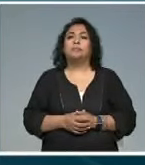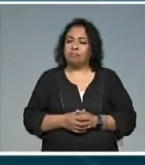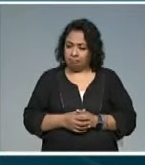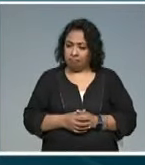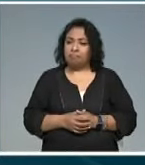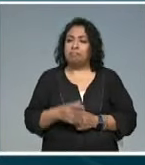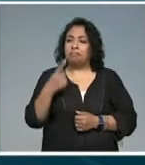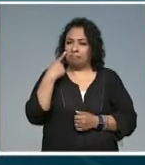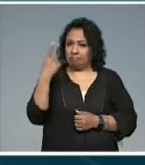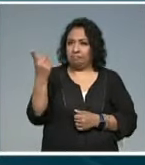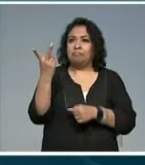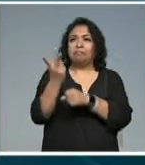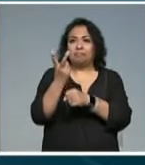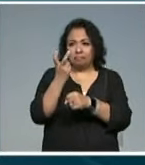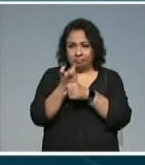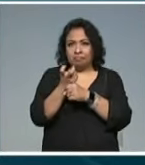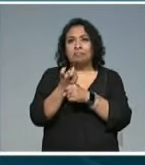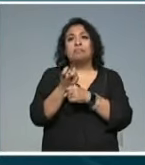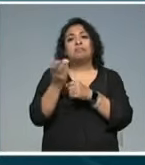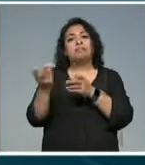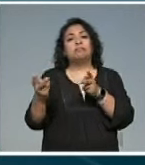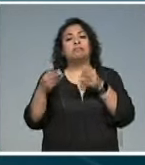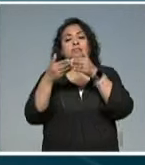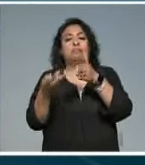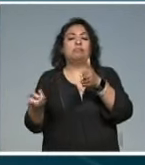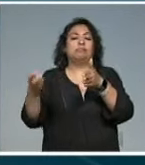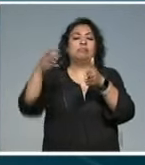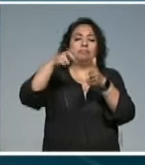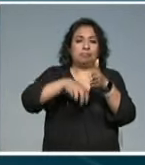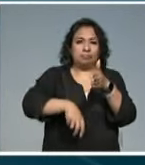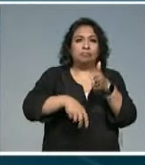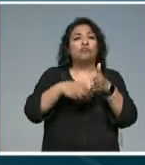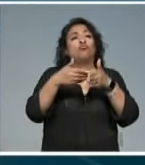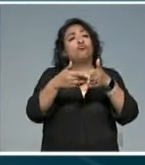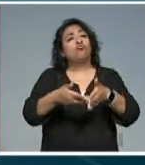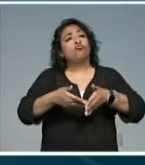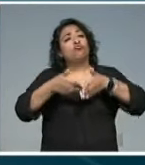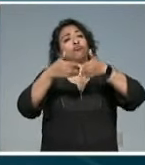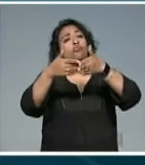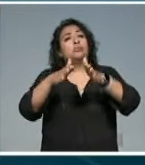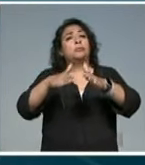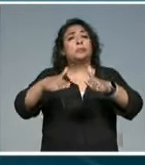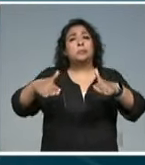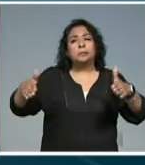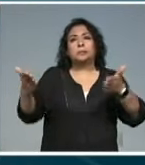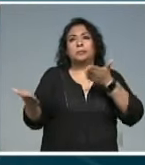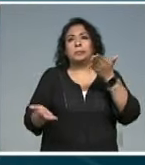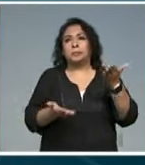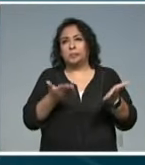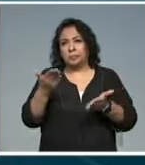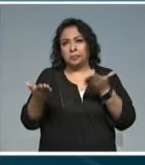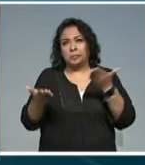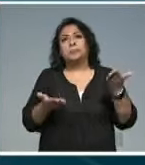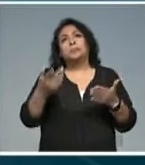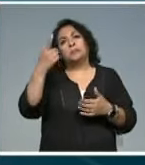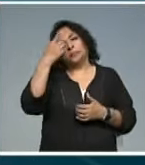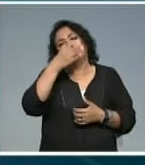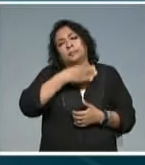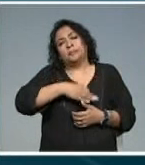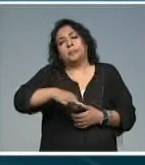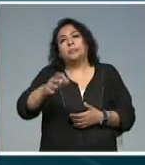Ahí está, pues, la invitación a abordar el Pequod y navegar en estas mares, en estas danzas, para